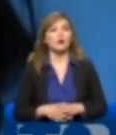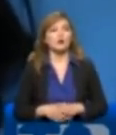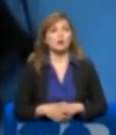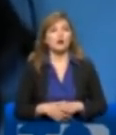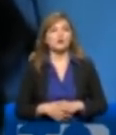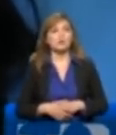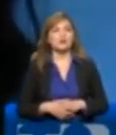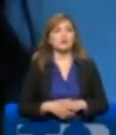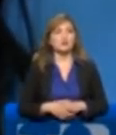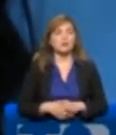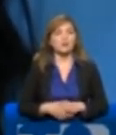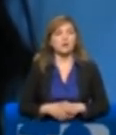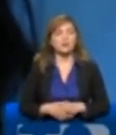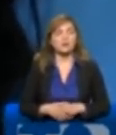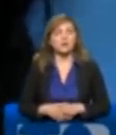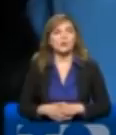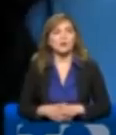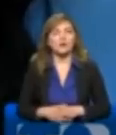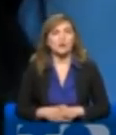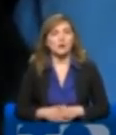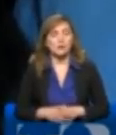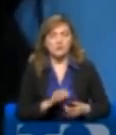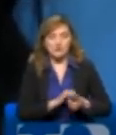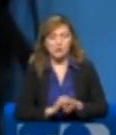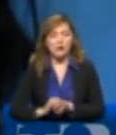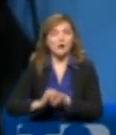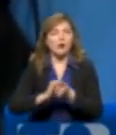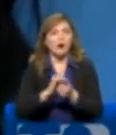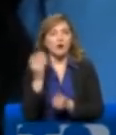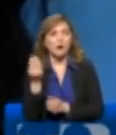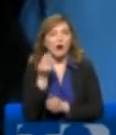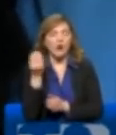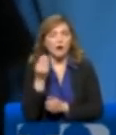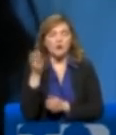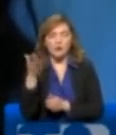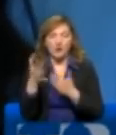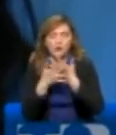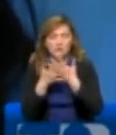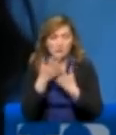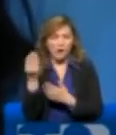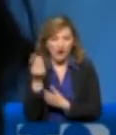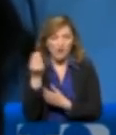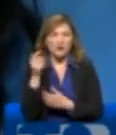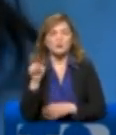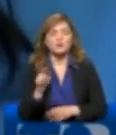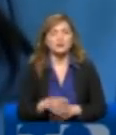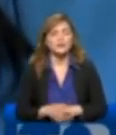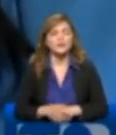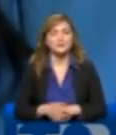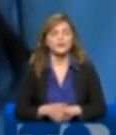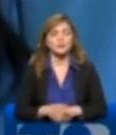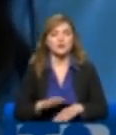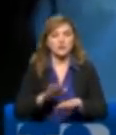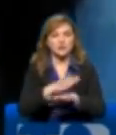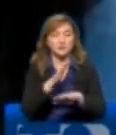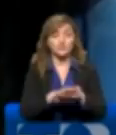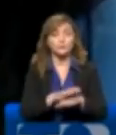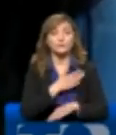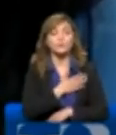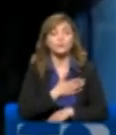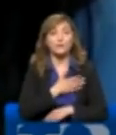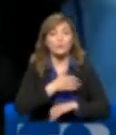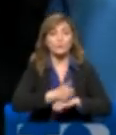de las autoridades, no solamente solidarizarnos con los jóvenes del Virgilio Guerrero, sino sobre todo hacer un llamado a que